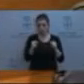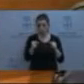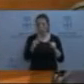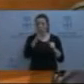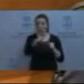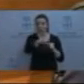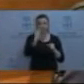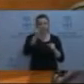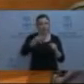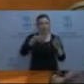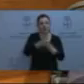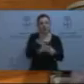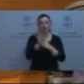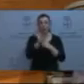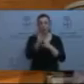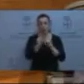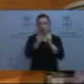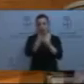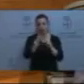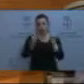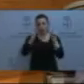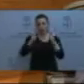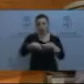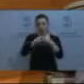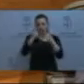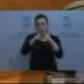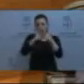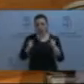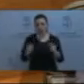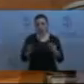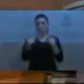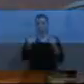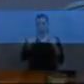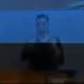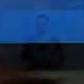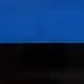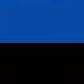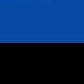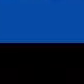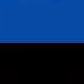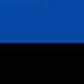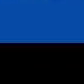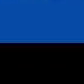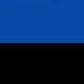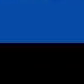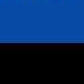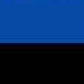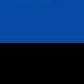irá en beneficio de la educación pública asturiana. Muchas gracias. Gracias.